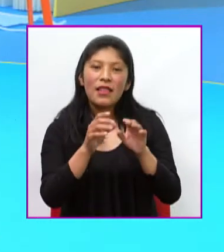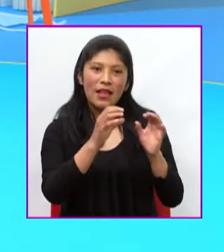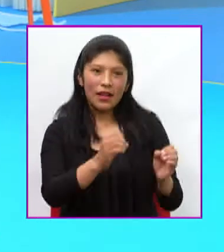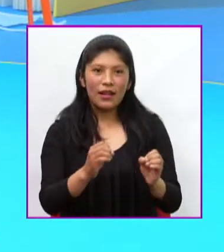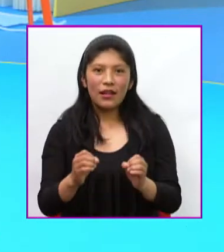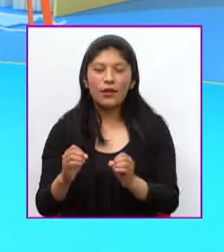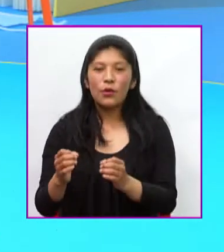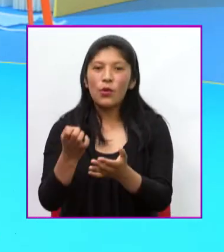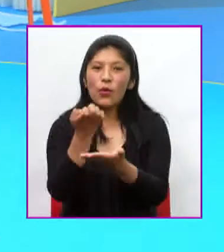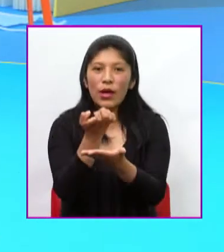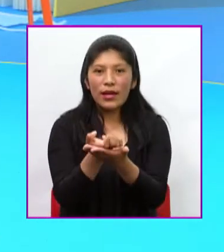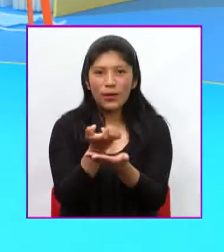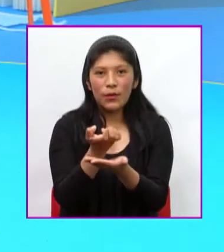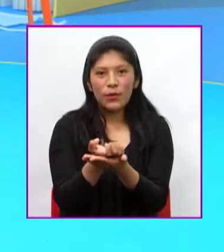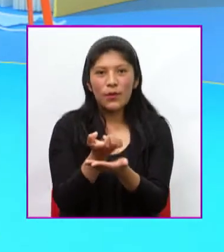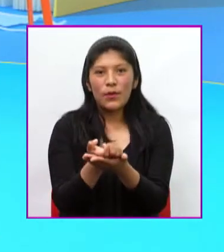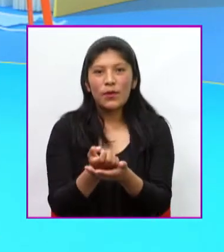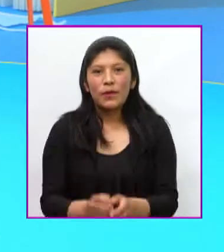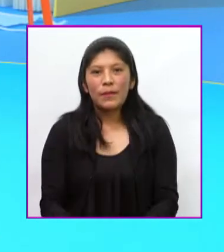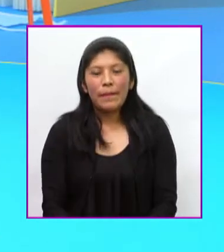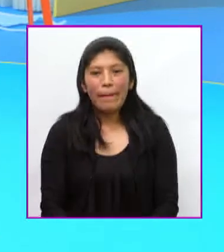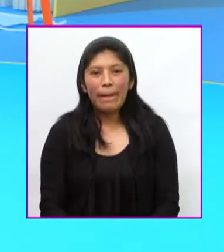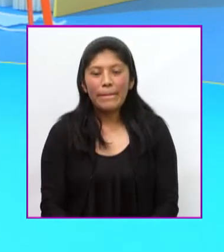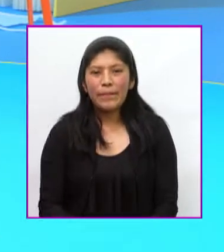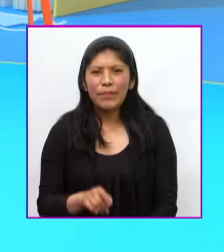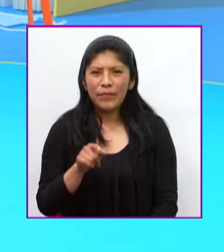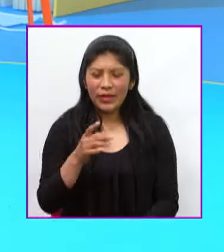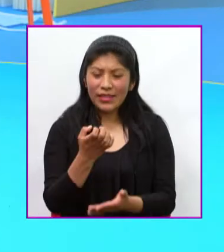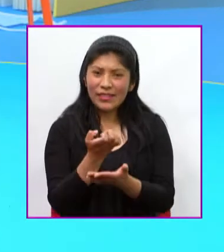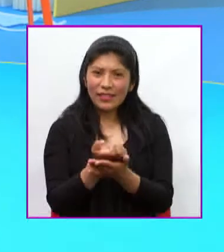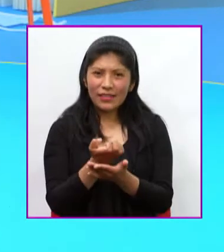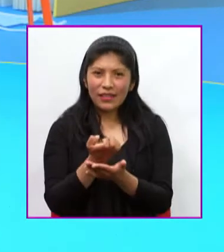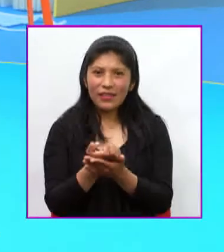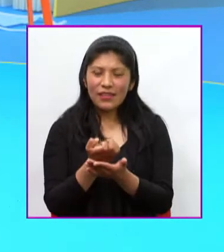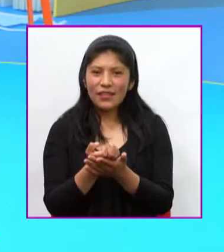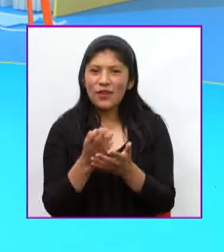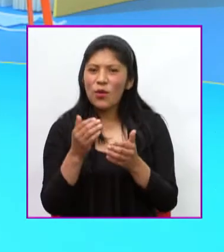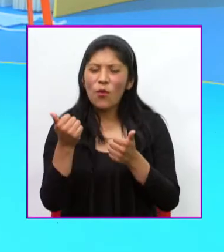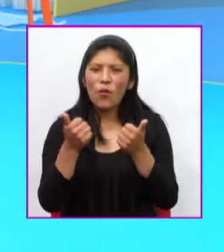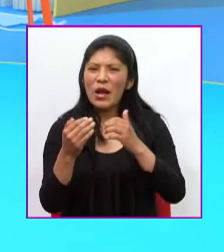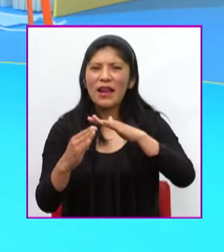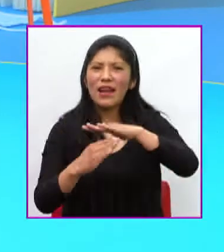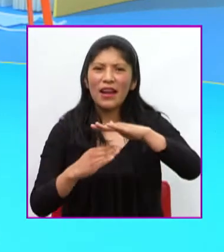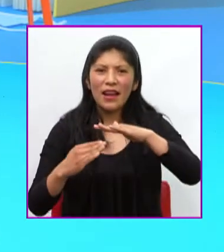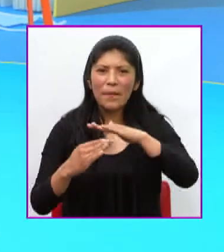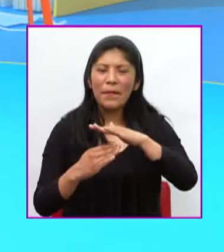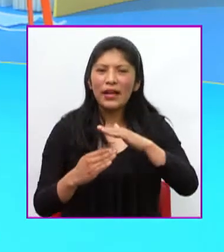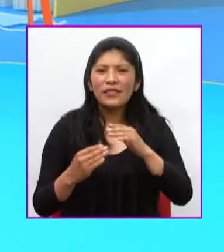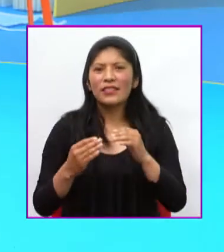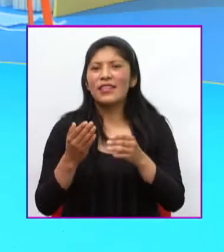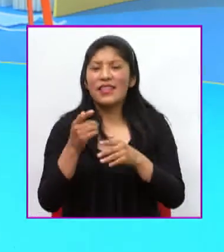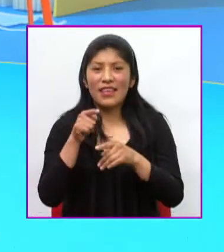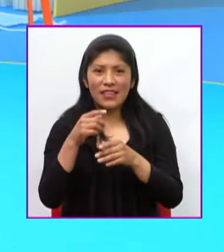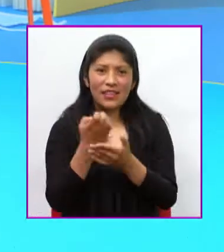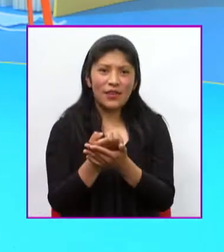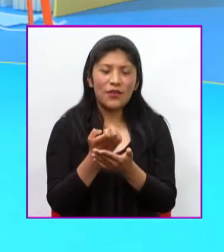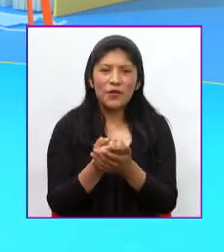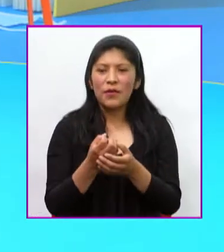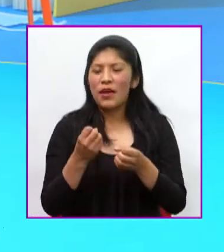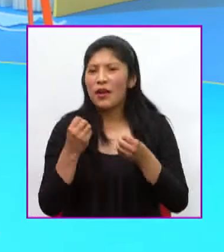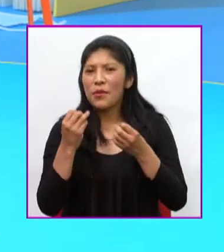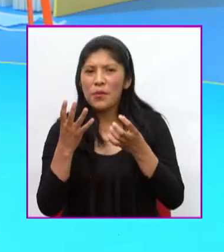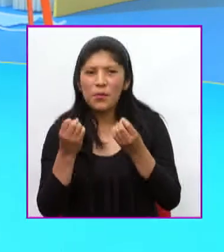organización económica. La economía se basó principalmente en la